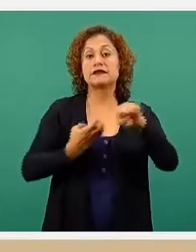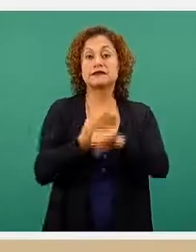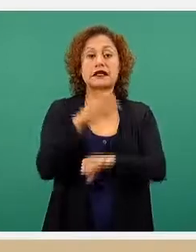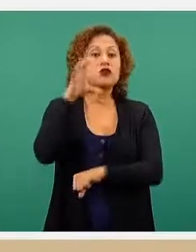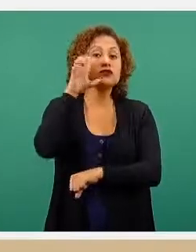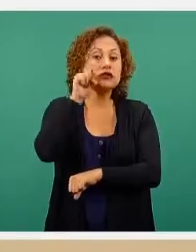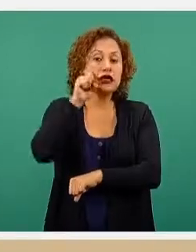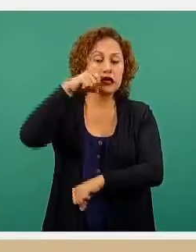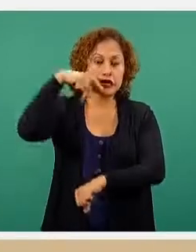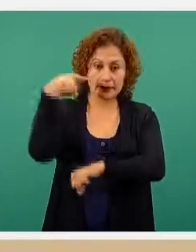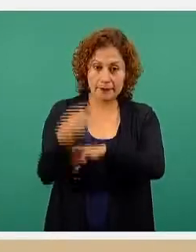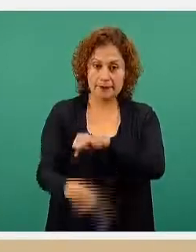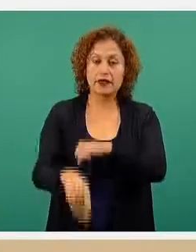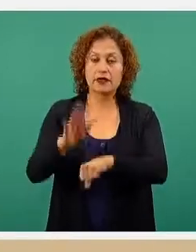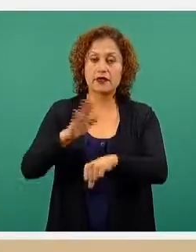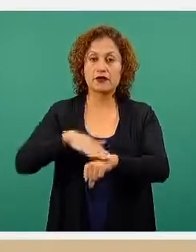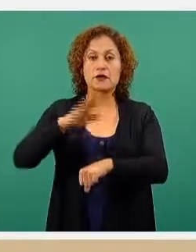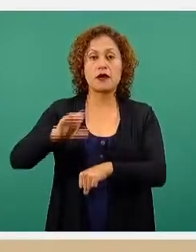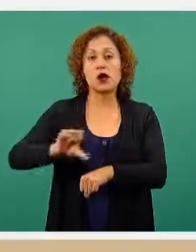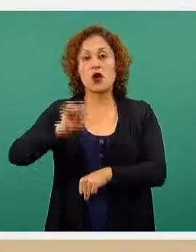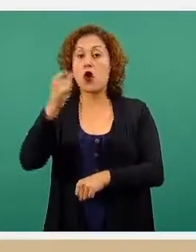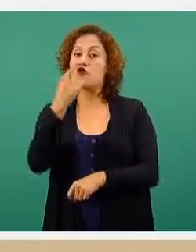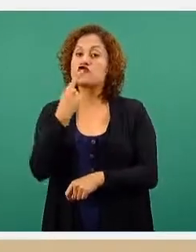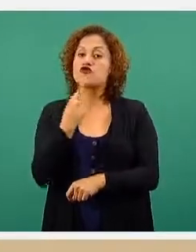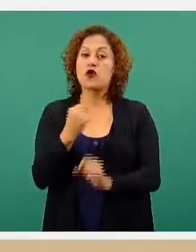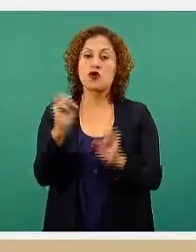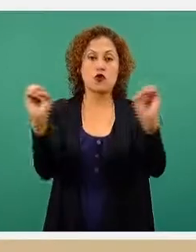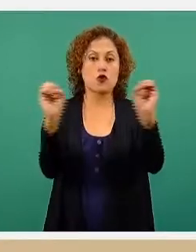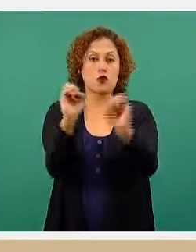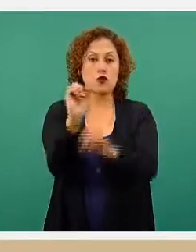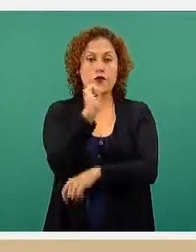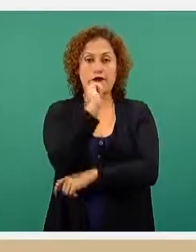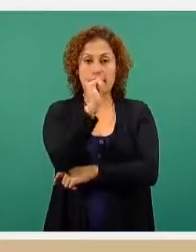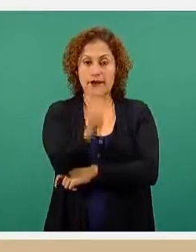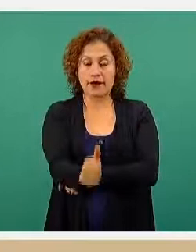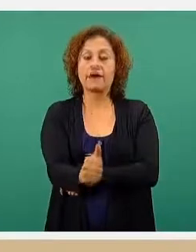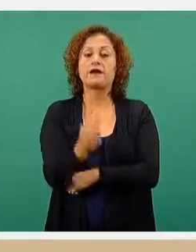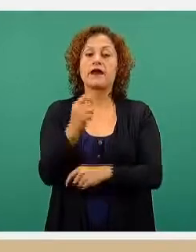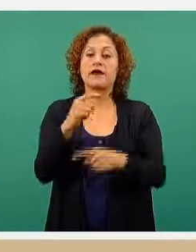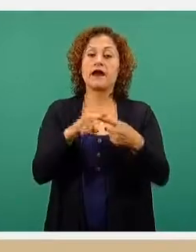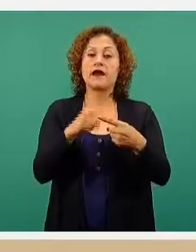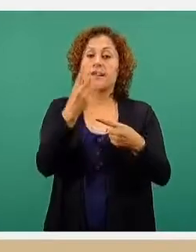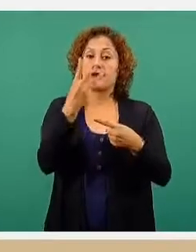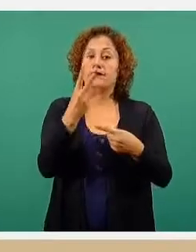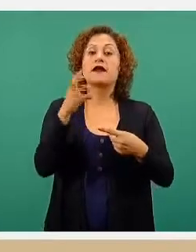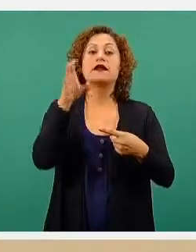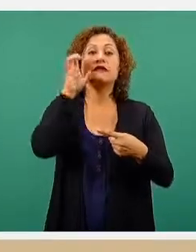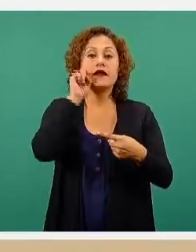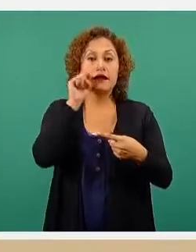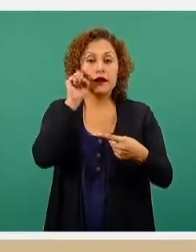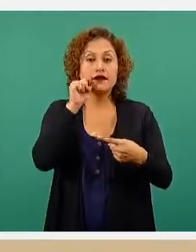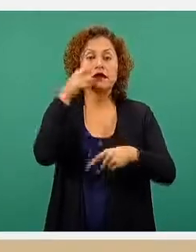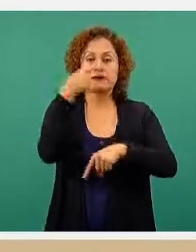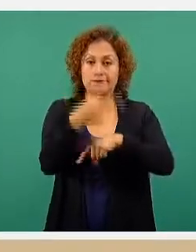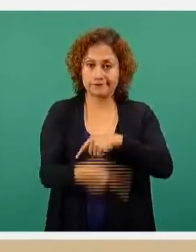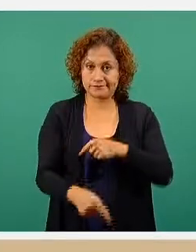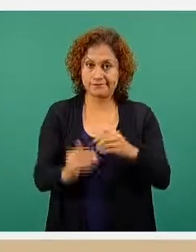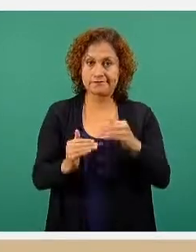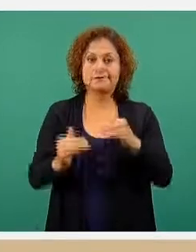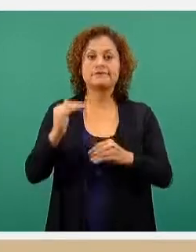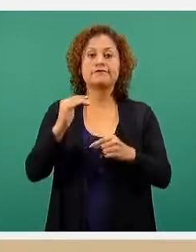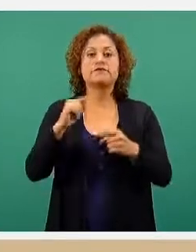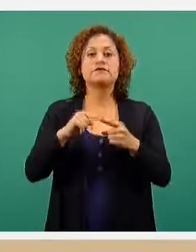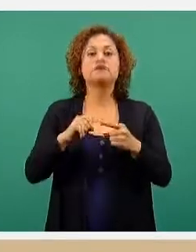nivel alto de riesgo, ninguno en el nivel máximo, no hay rojos ahorita, hay 3 en el nivel alto, que